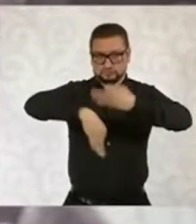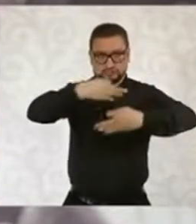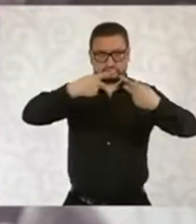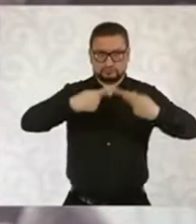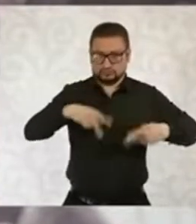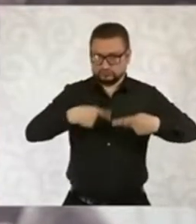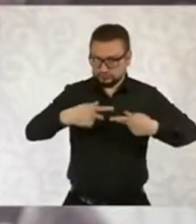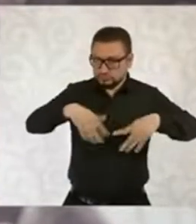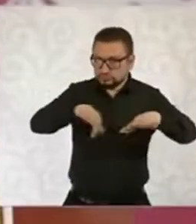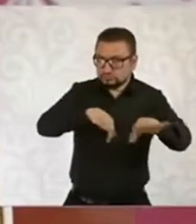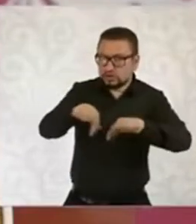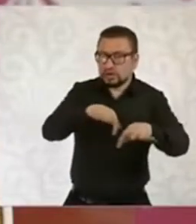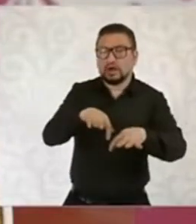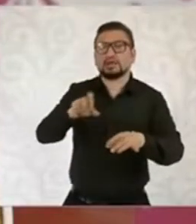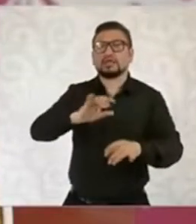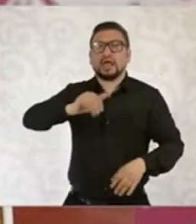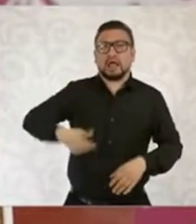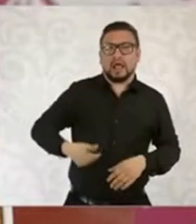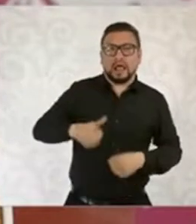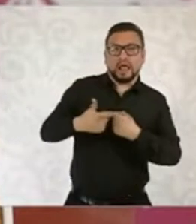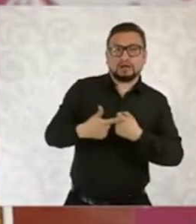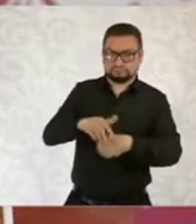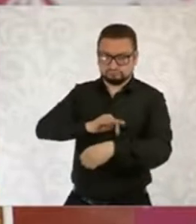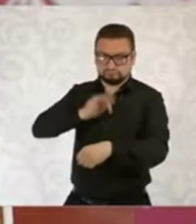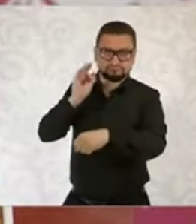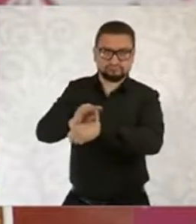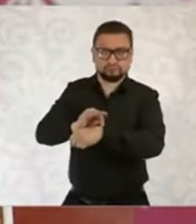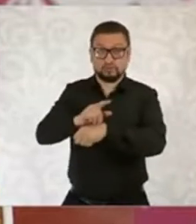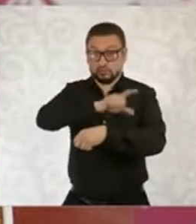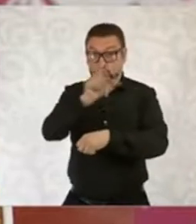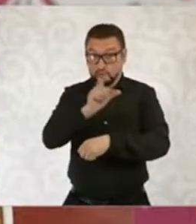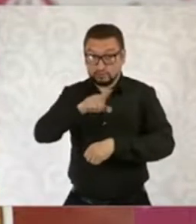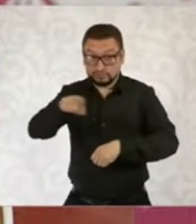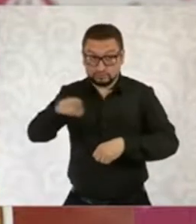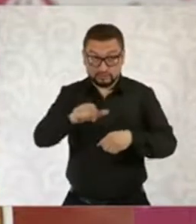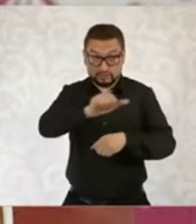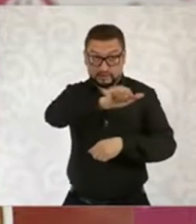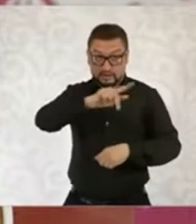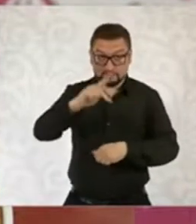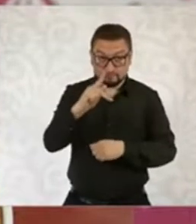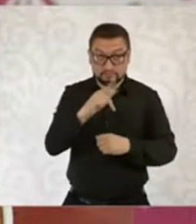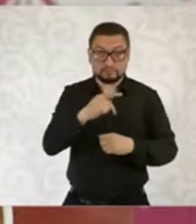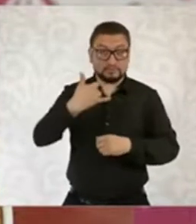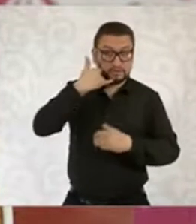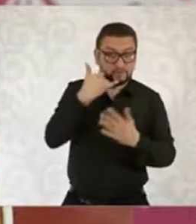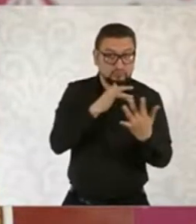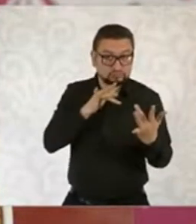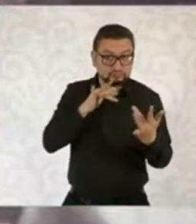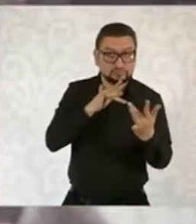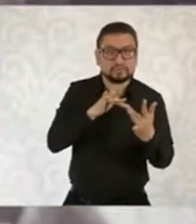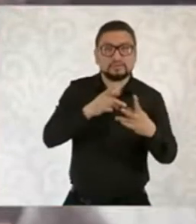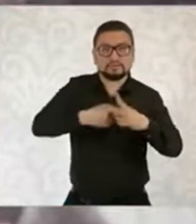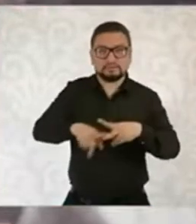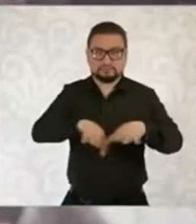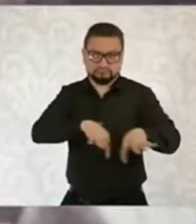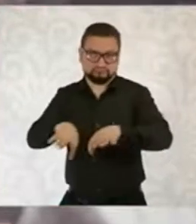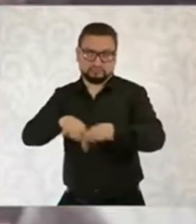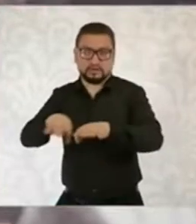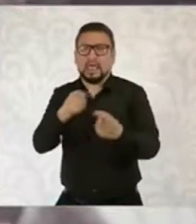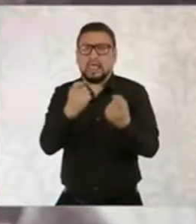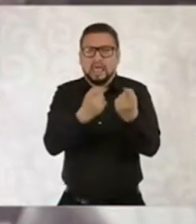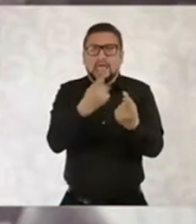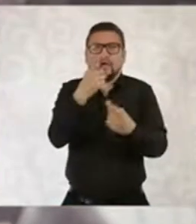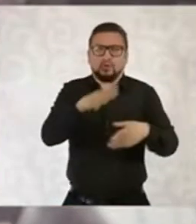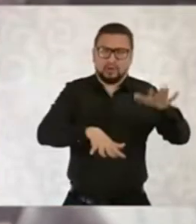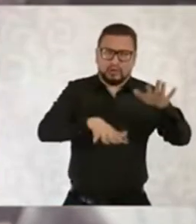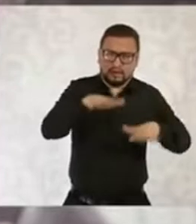están protegidas contra accidentes desde el primer día en que se conectan para trabajar. Esto incluye a quienes trabajan ocasionalmente o